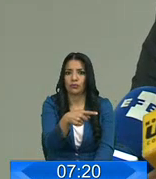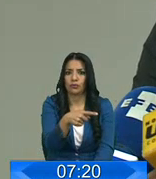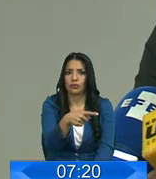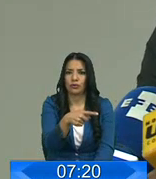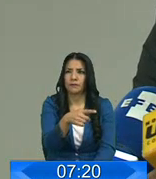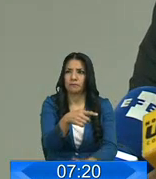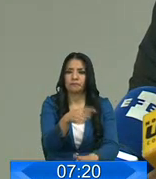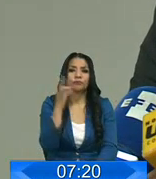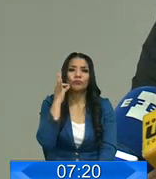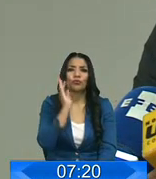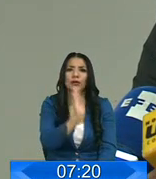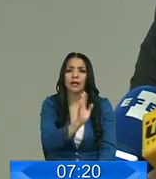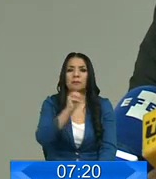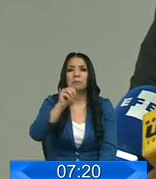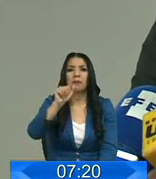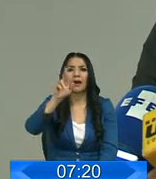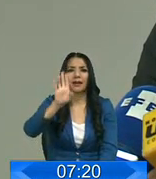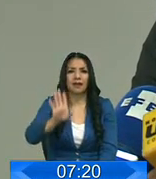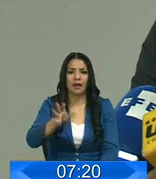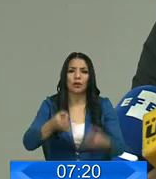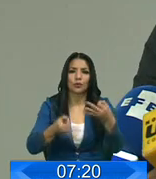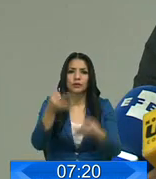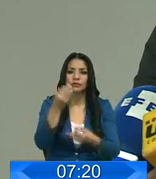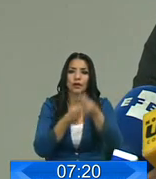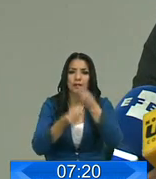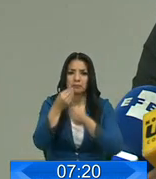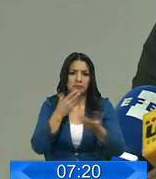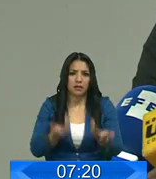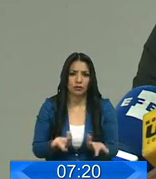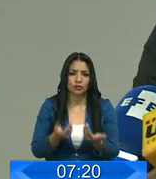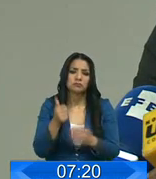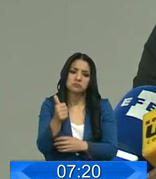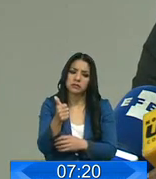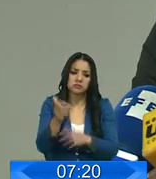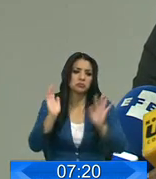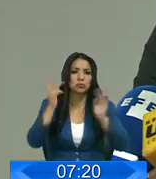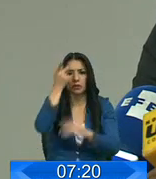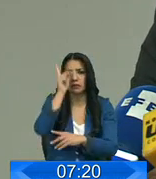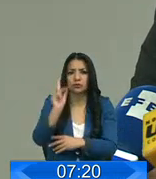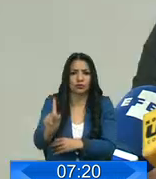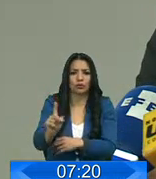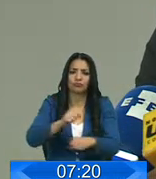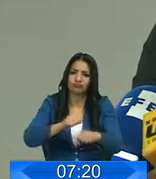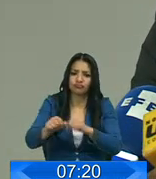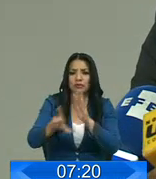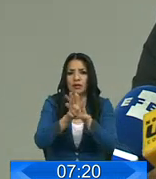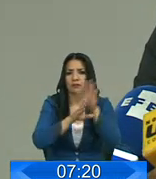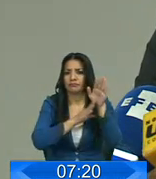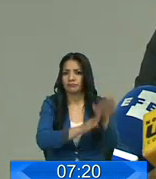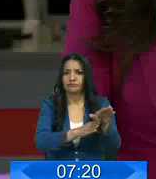la señora María Seglia, que puso el juicio de alimentos, tomará las acciones que le faculte la ley.